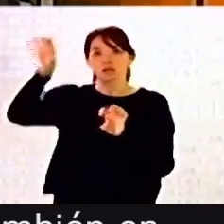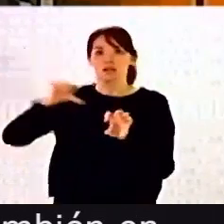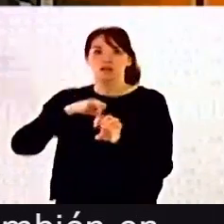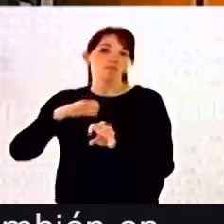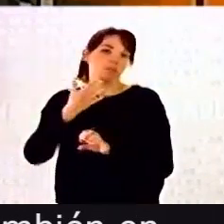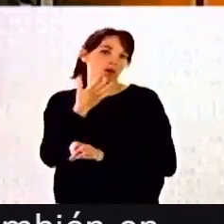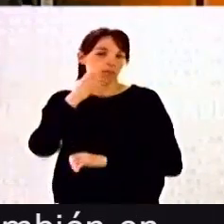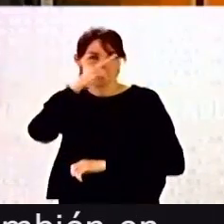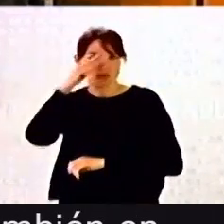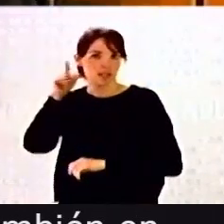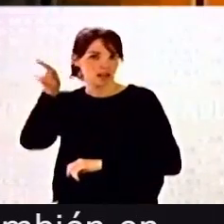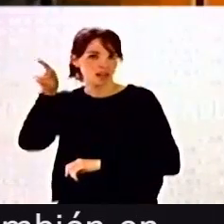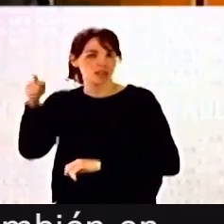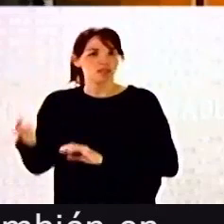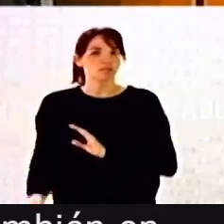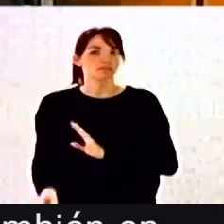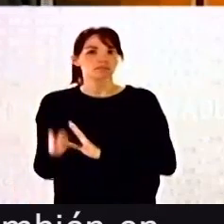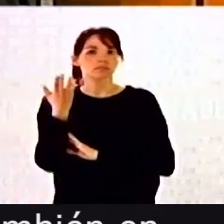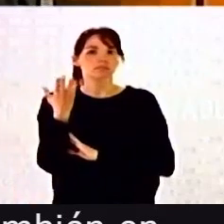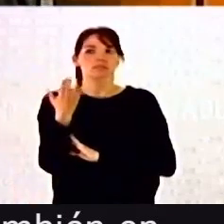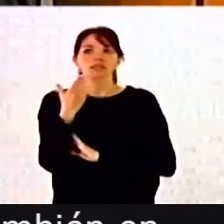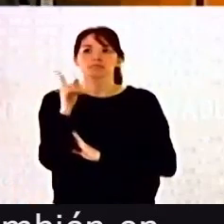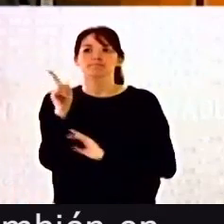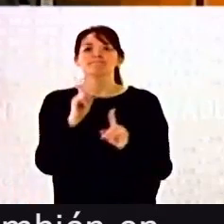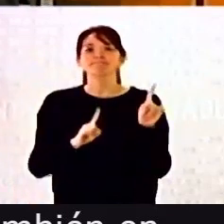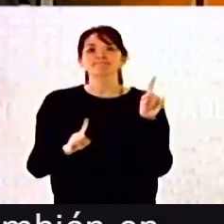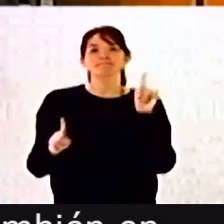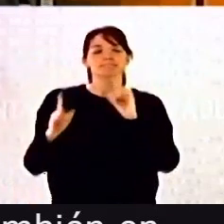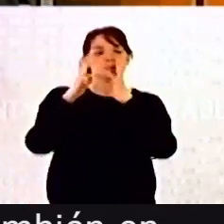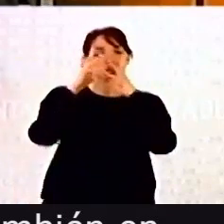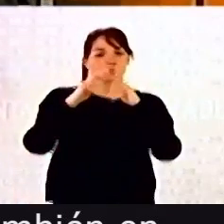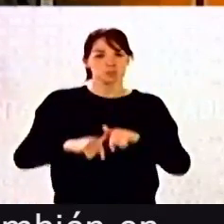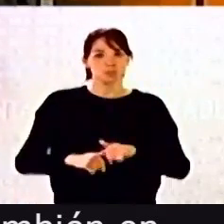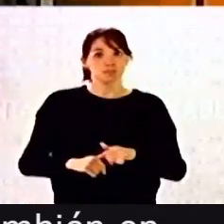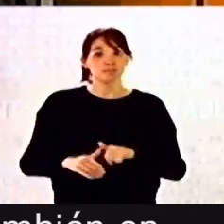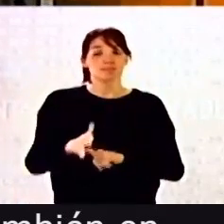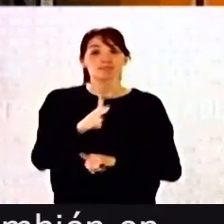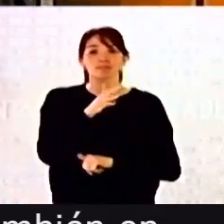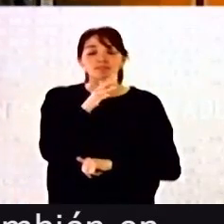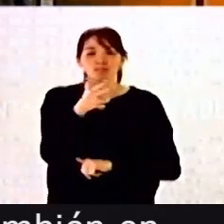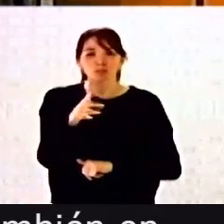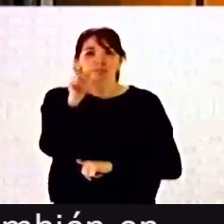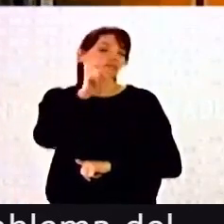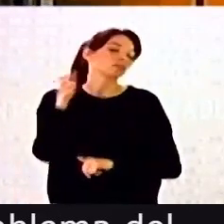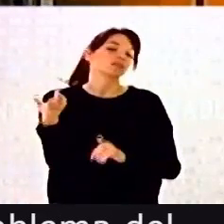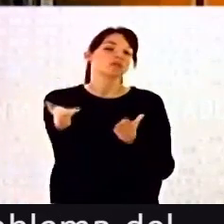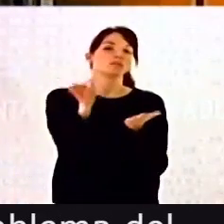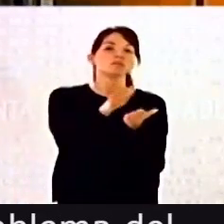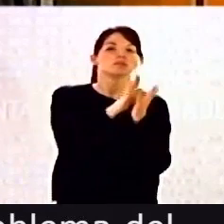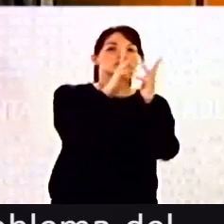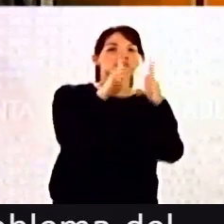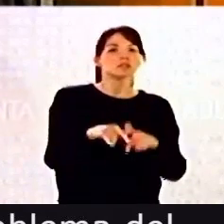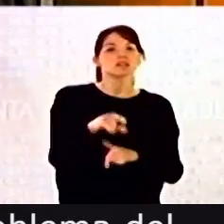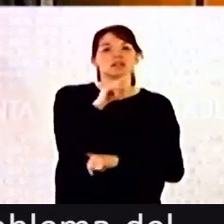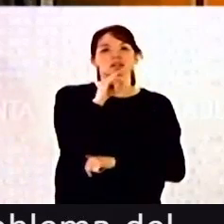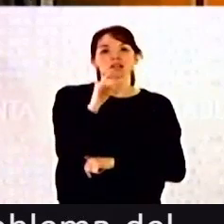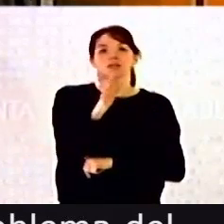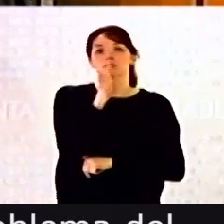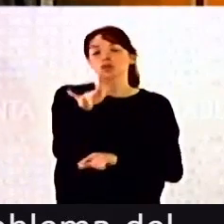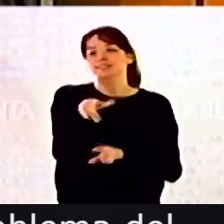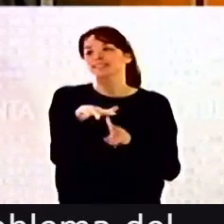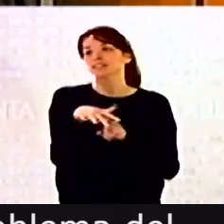Madrid, ha surgido el problema del recuento con pues fallecidos que responden a